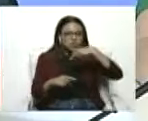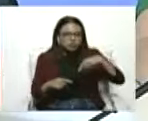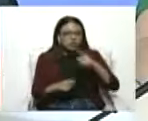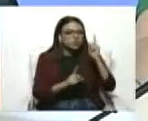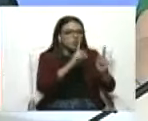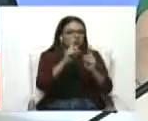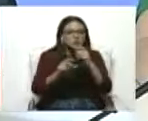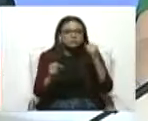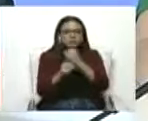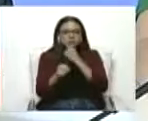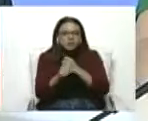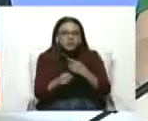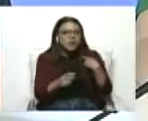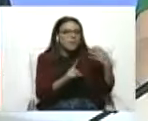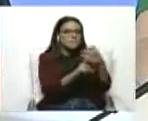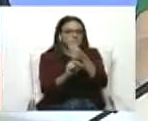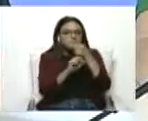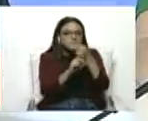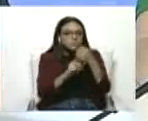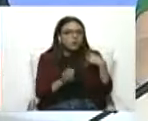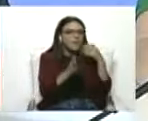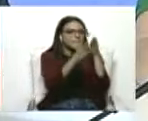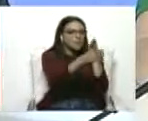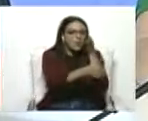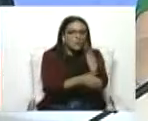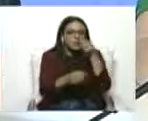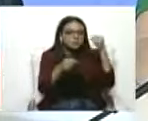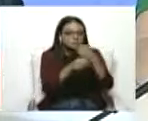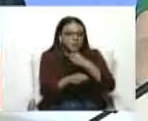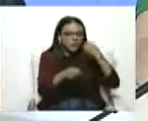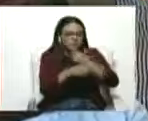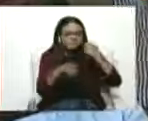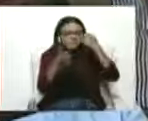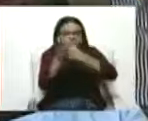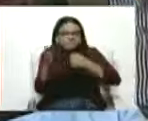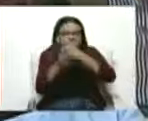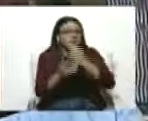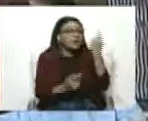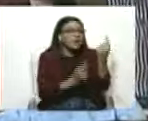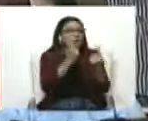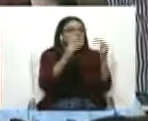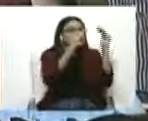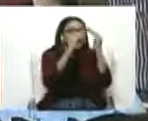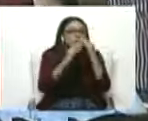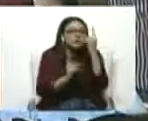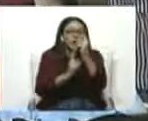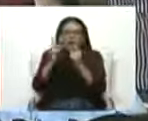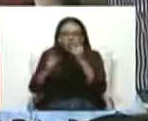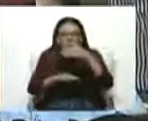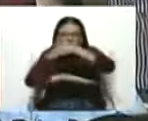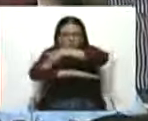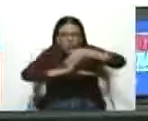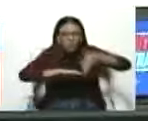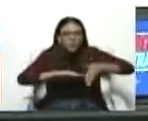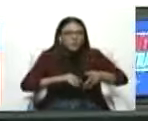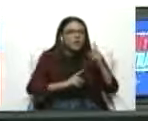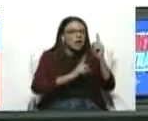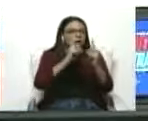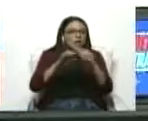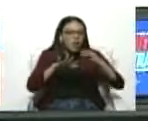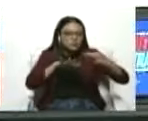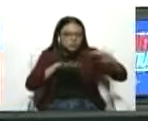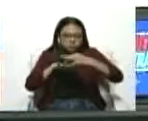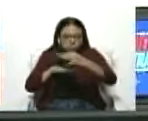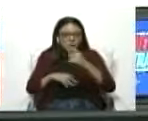país, garantizamos la paz en todas las comunidades de Venezuela. Si garantizamos la paz en todas las comunidades de